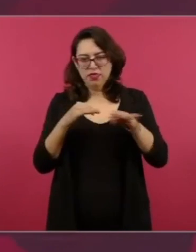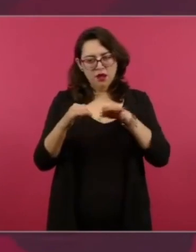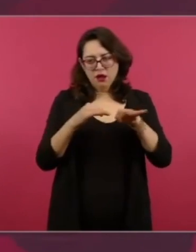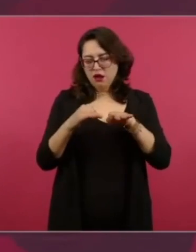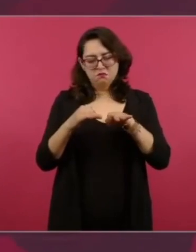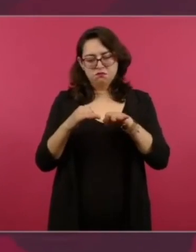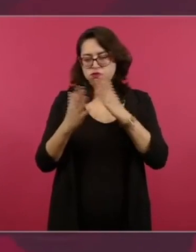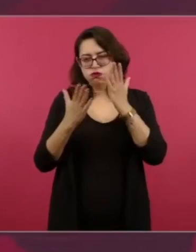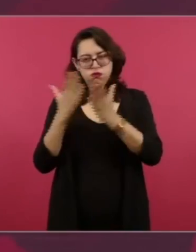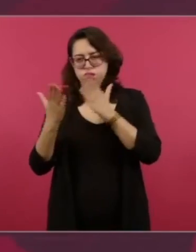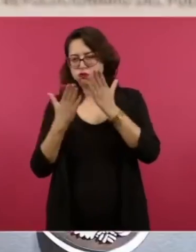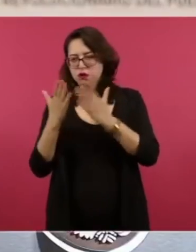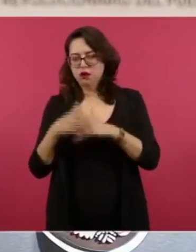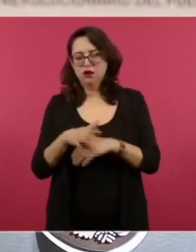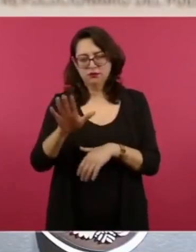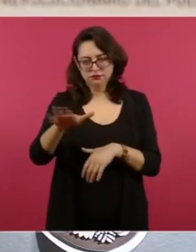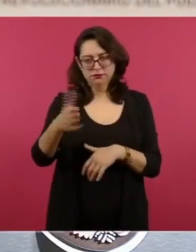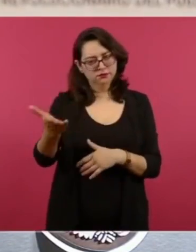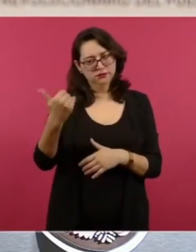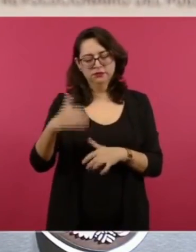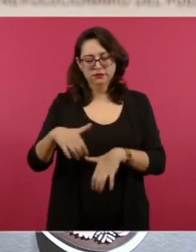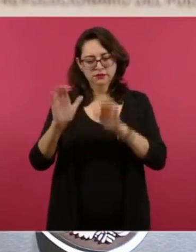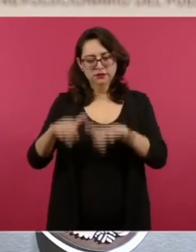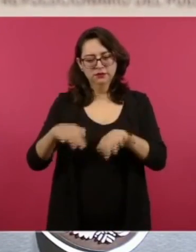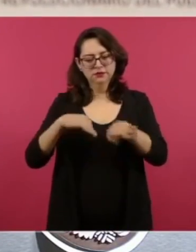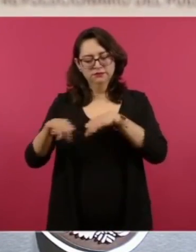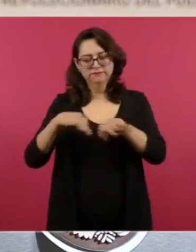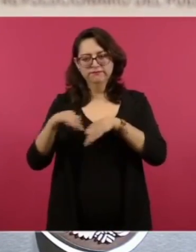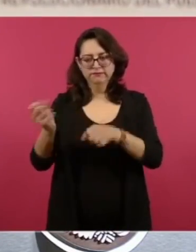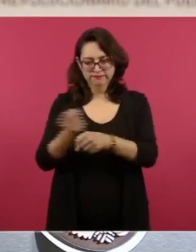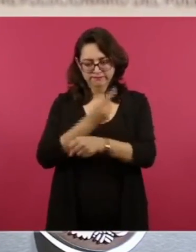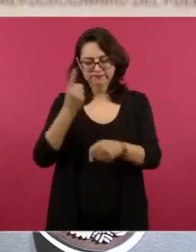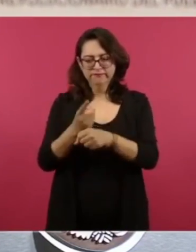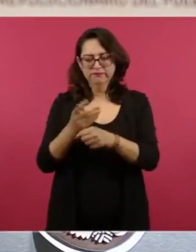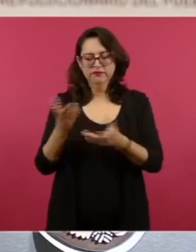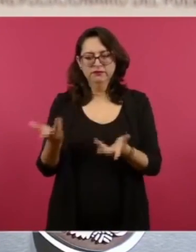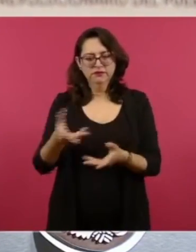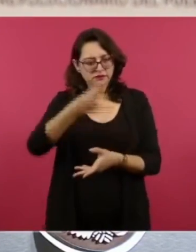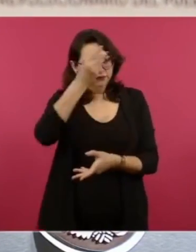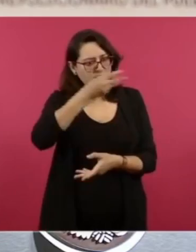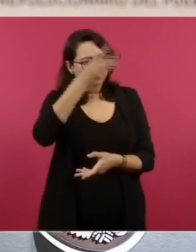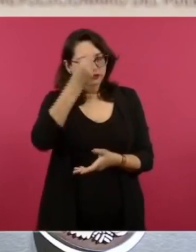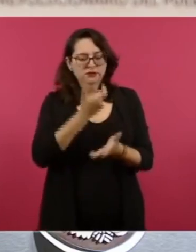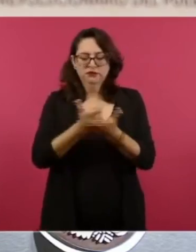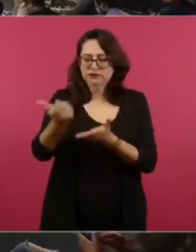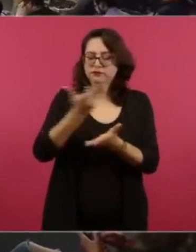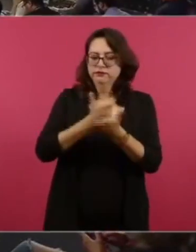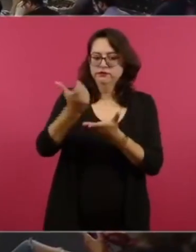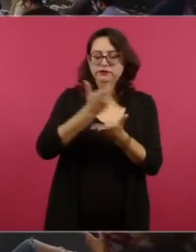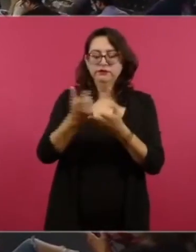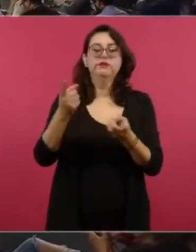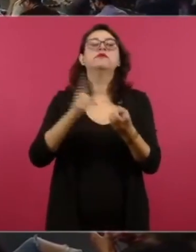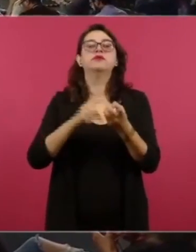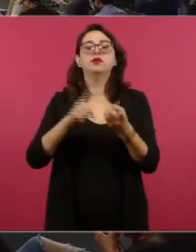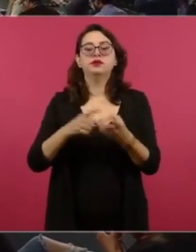tienen empleo se les contrata y se les da trabajo como aprendices y se les paga un salario